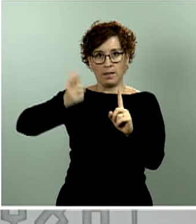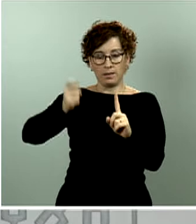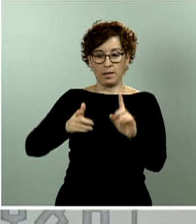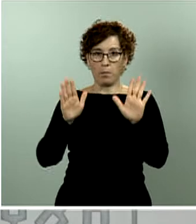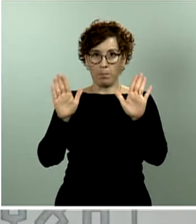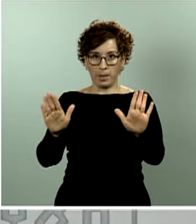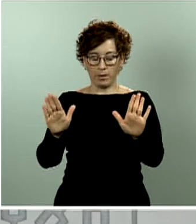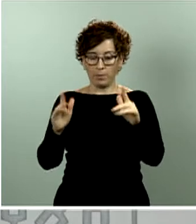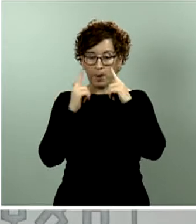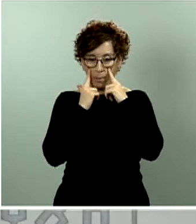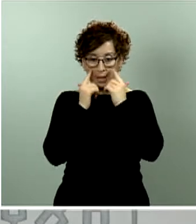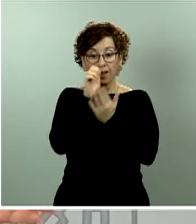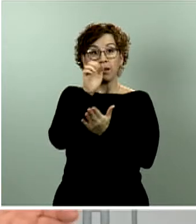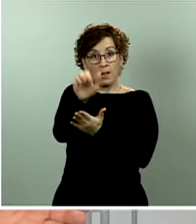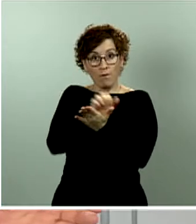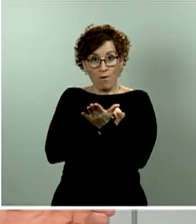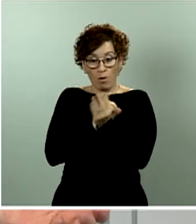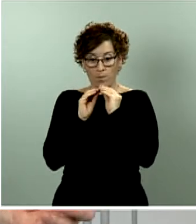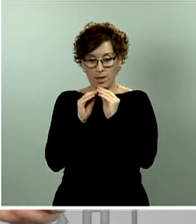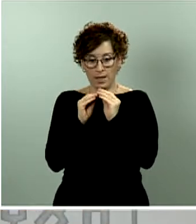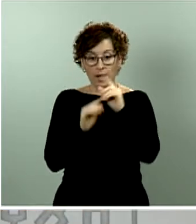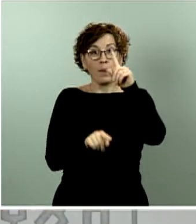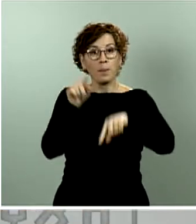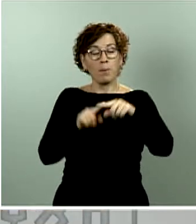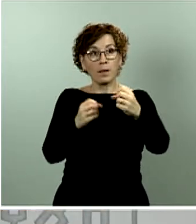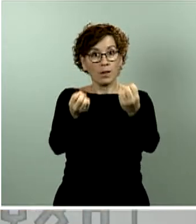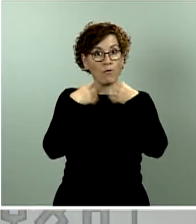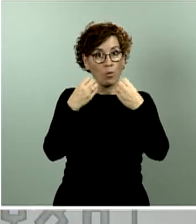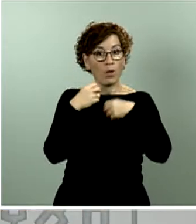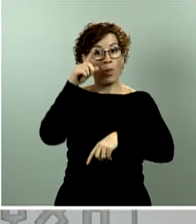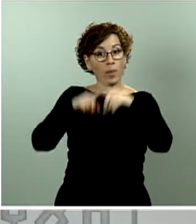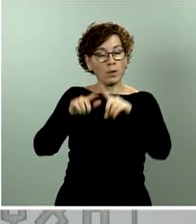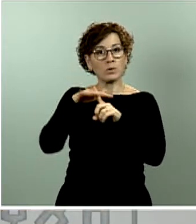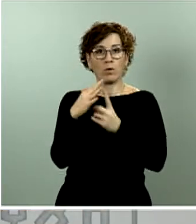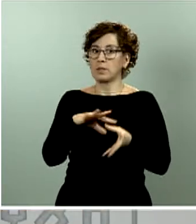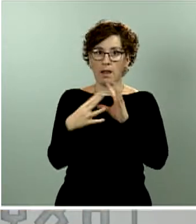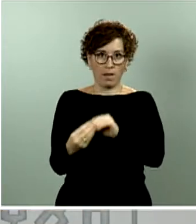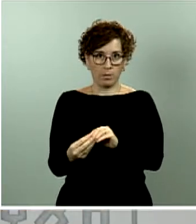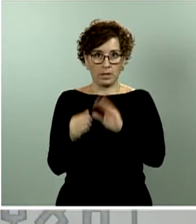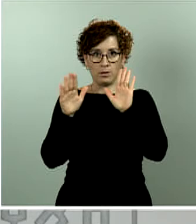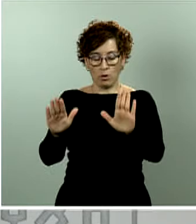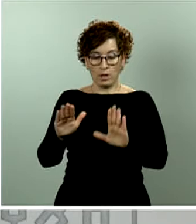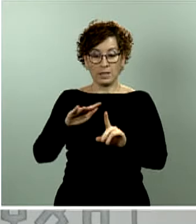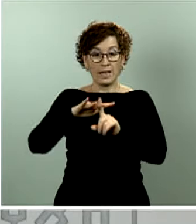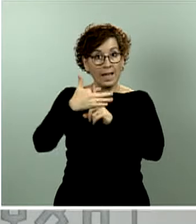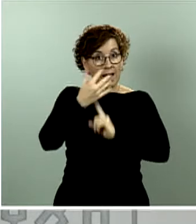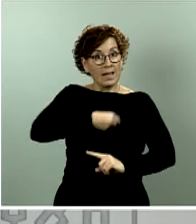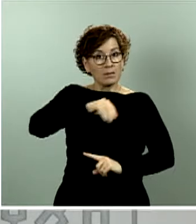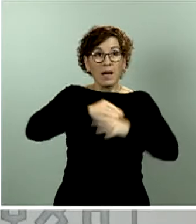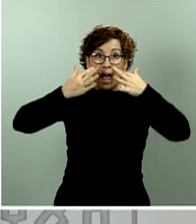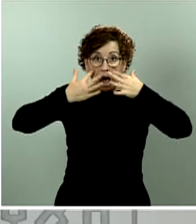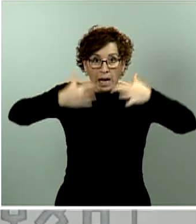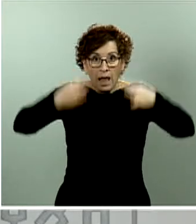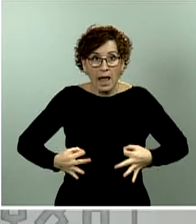las diferentes situaciones y a las diferentes informaciones que aparecen. Los casos que hay en España reales no los conocemos.